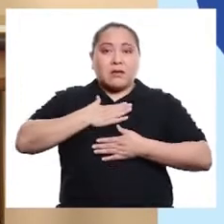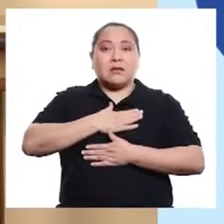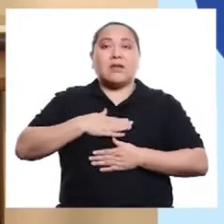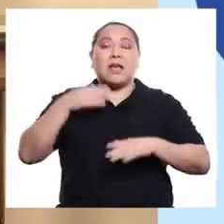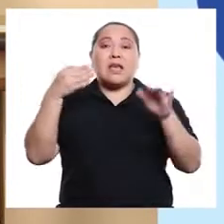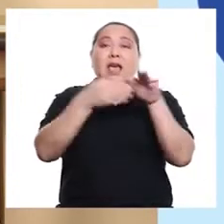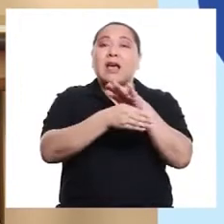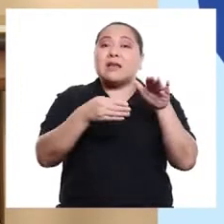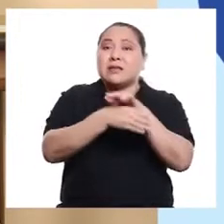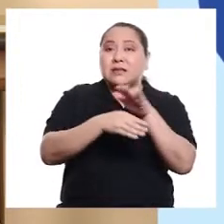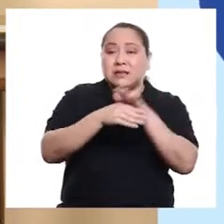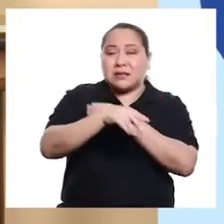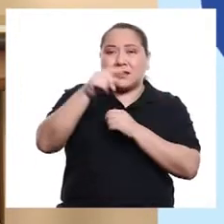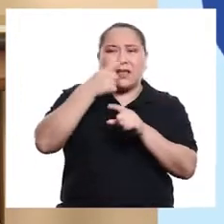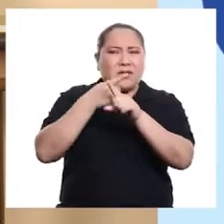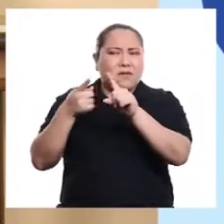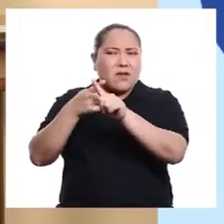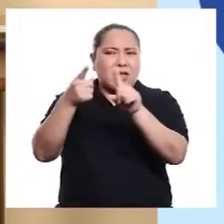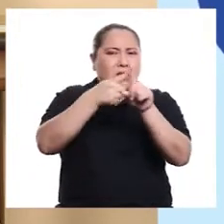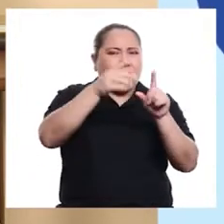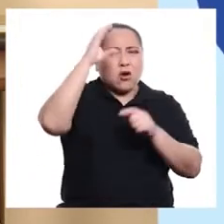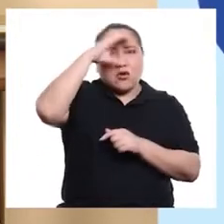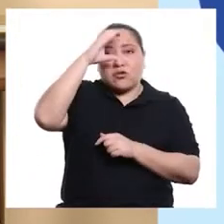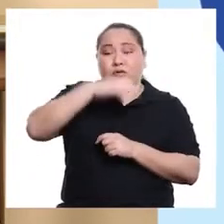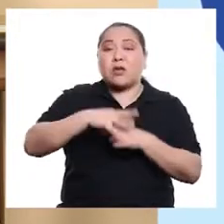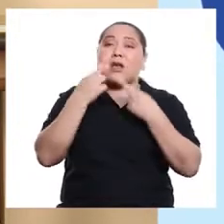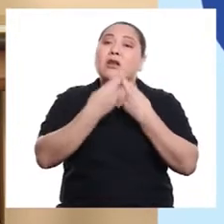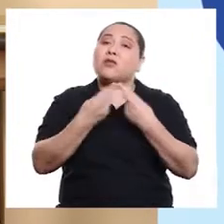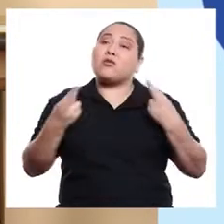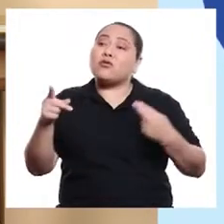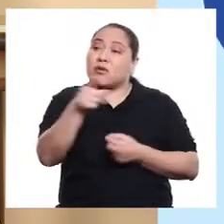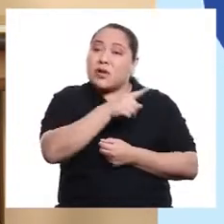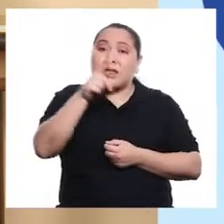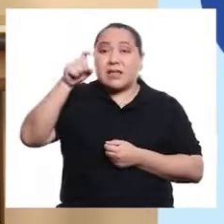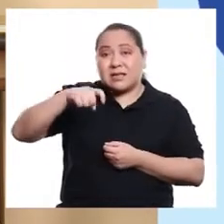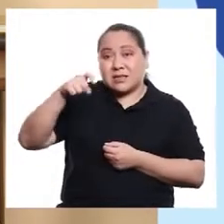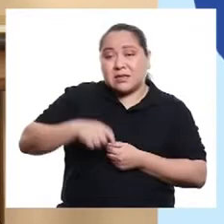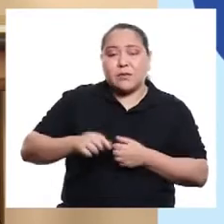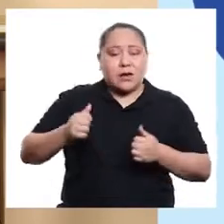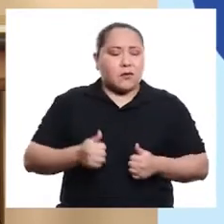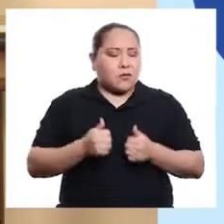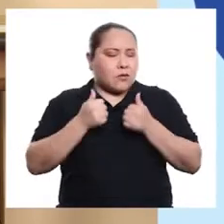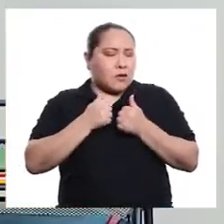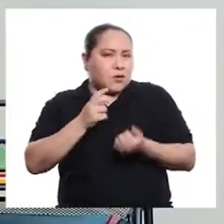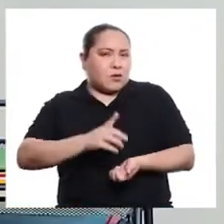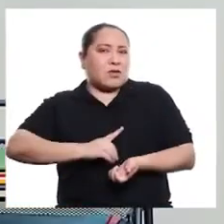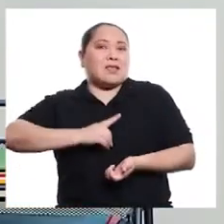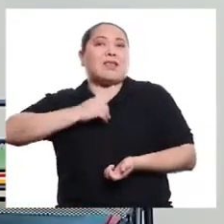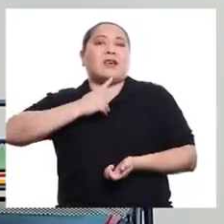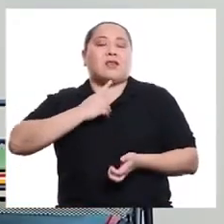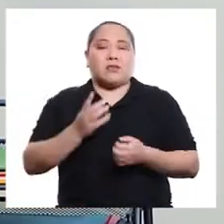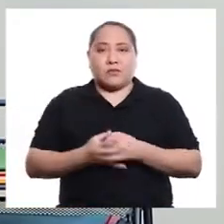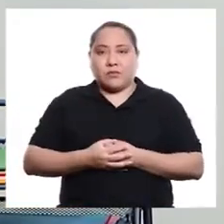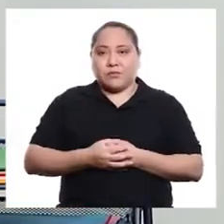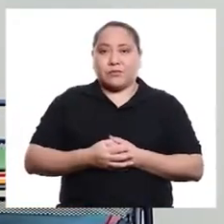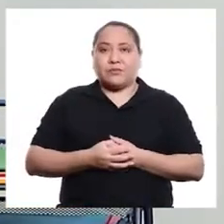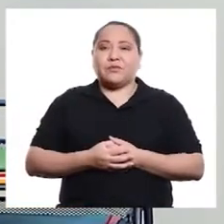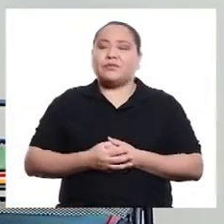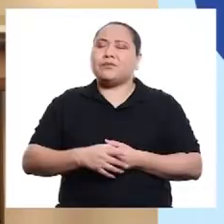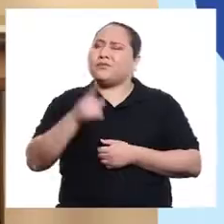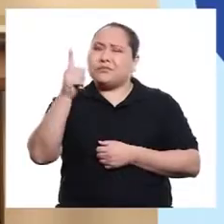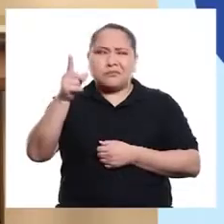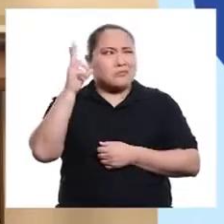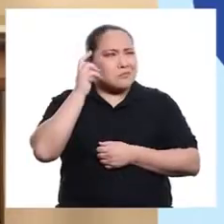tener acceso a los conocimientos y a los recursos necesarios para vivir una vida digna. ¡Wow! Eso suena muy